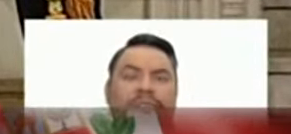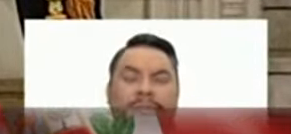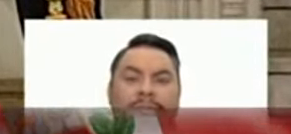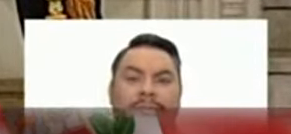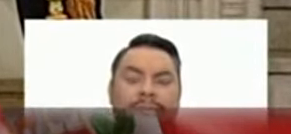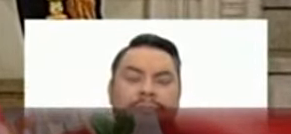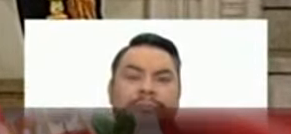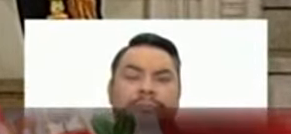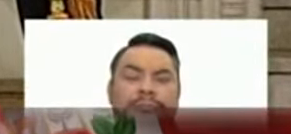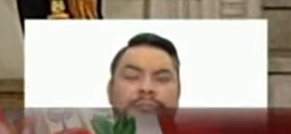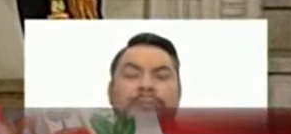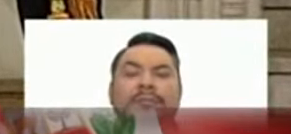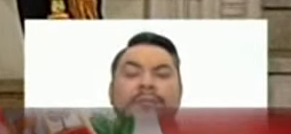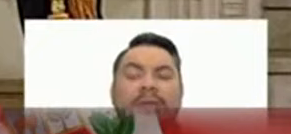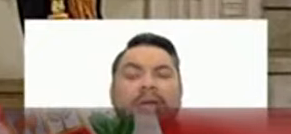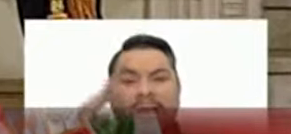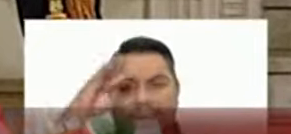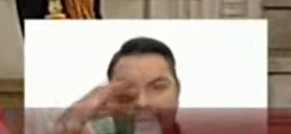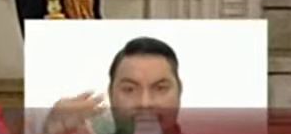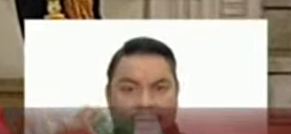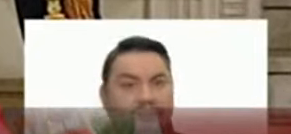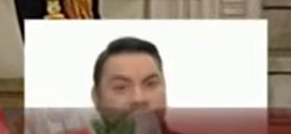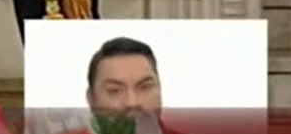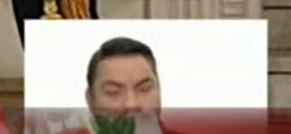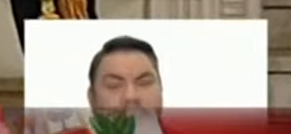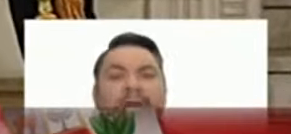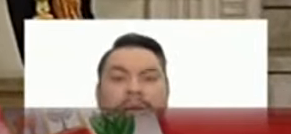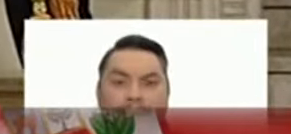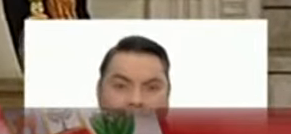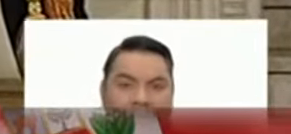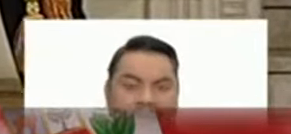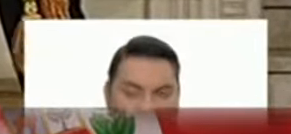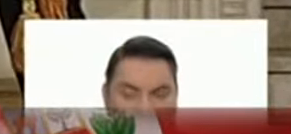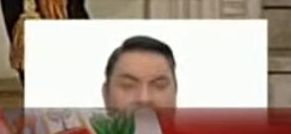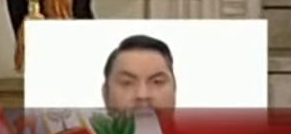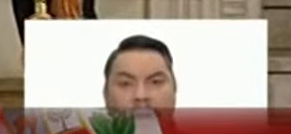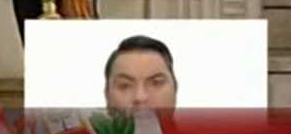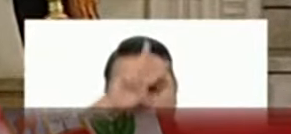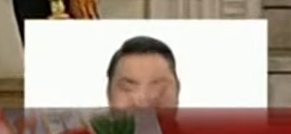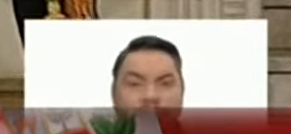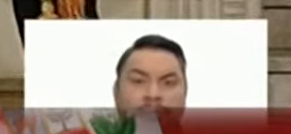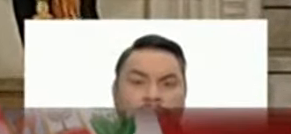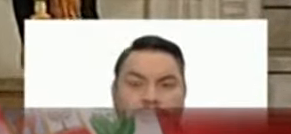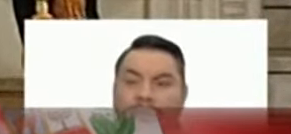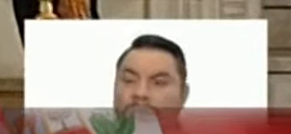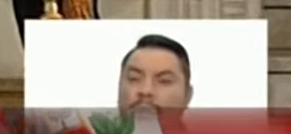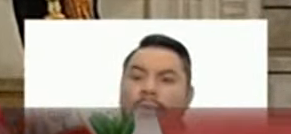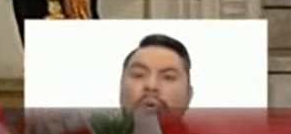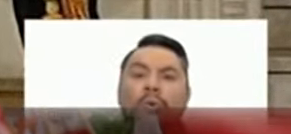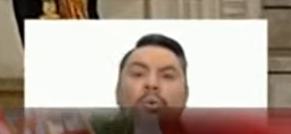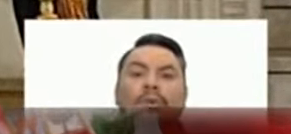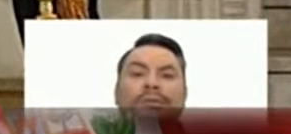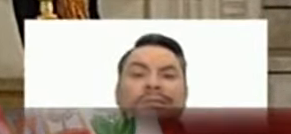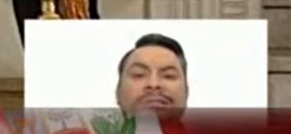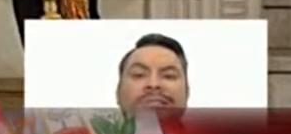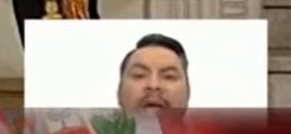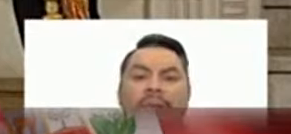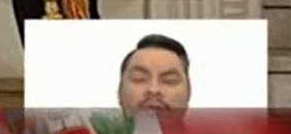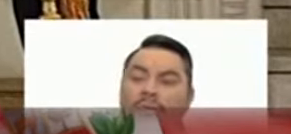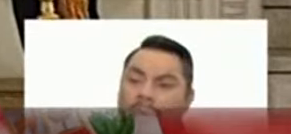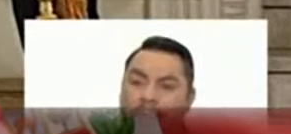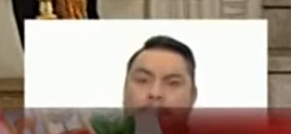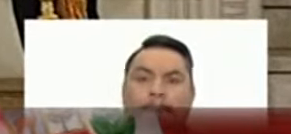publíquese. Dina Ercilia Boluarte Segarra, Presidenta de la República. Gustavo Lino Adriansén